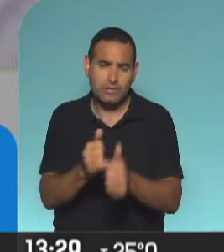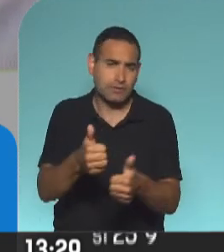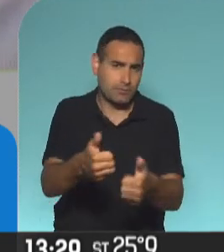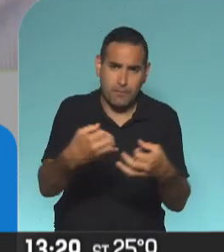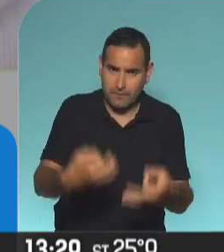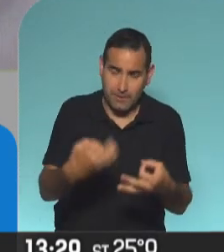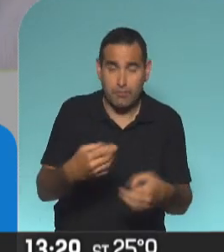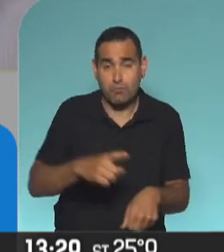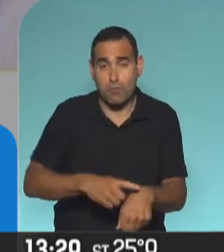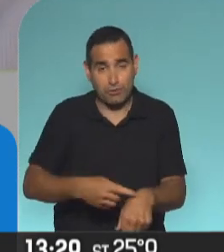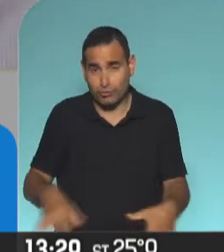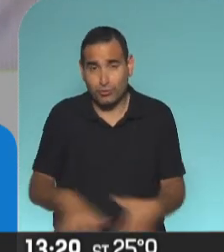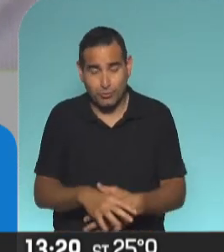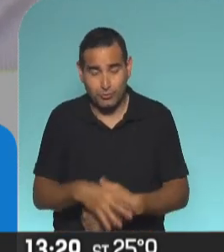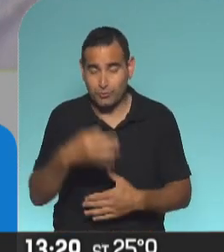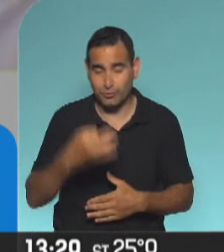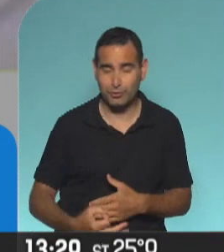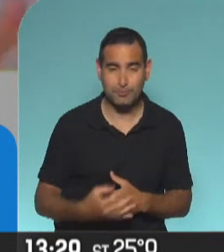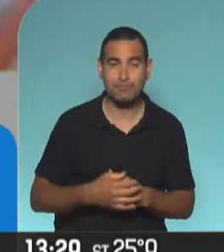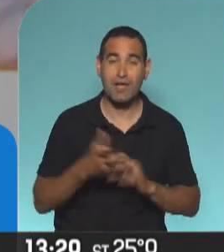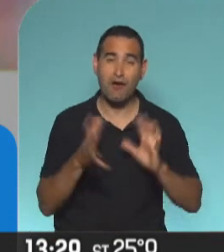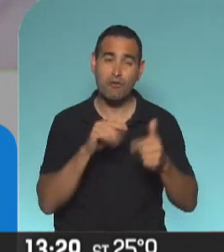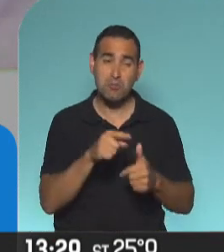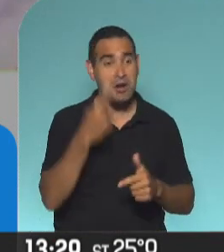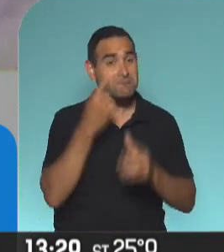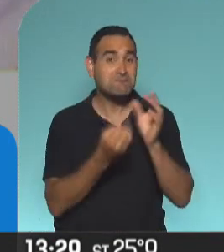muy buen momento para hacerlo. El formato tal vez es muy